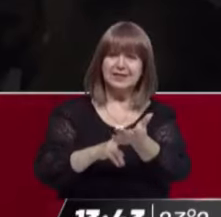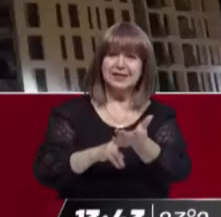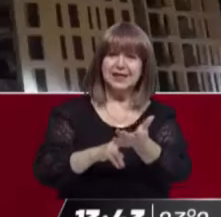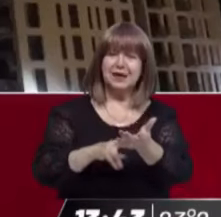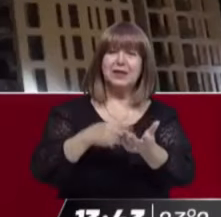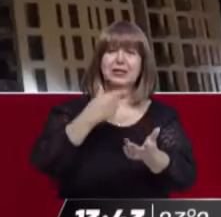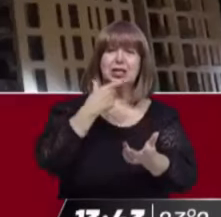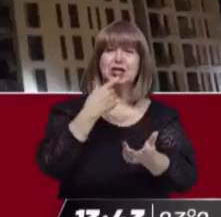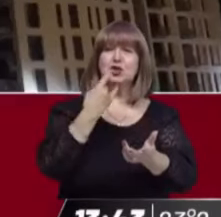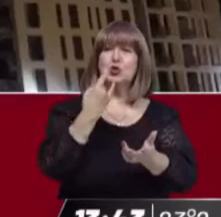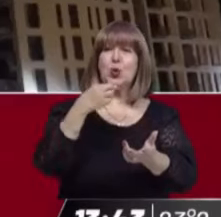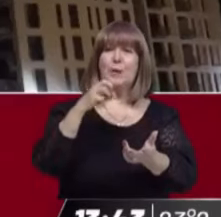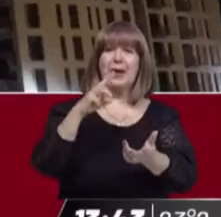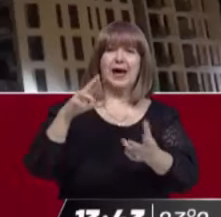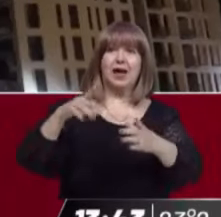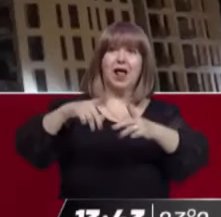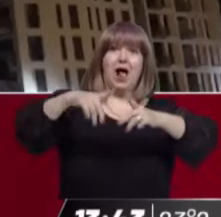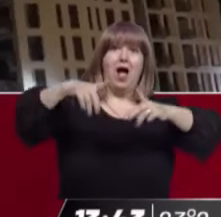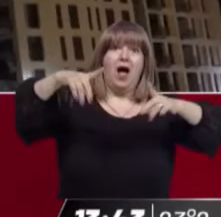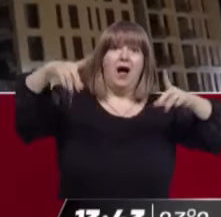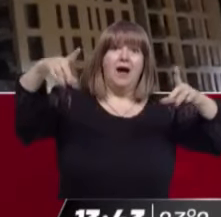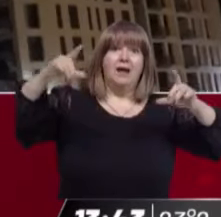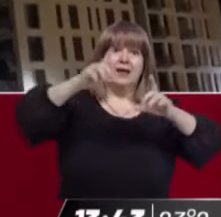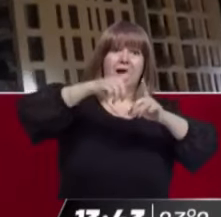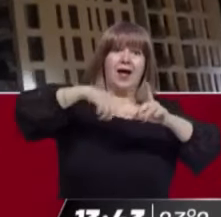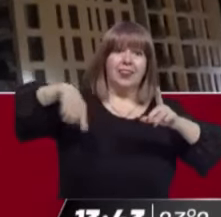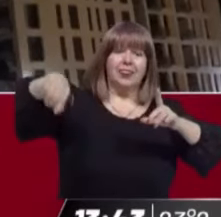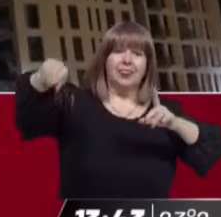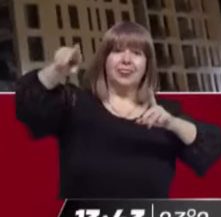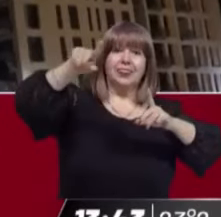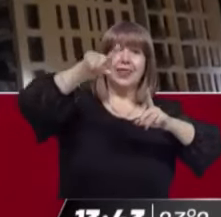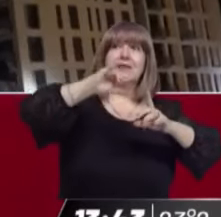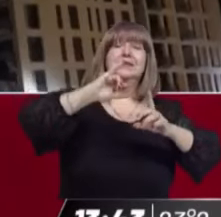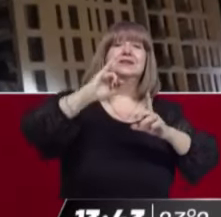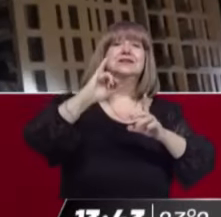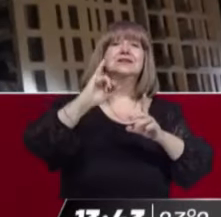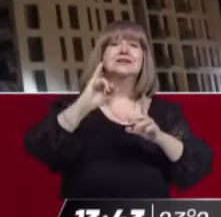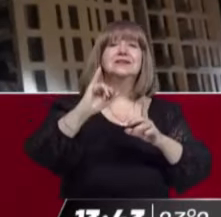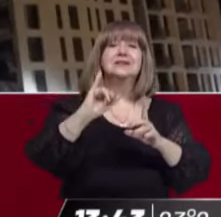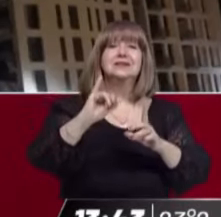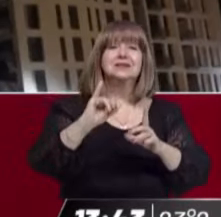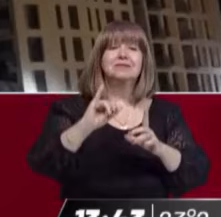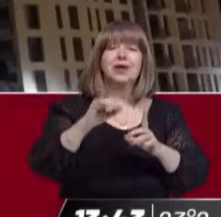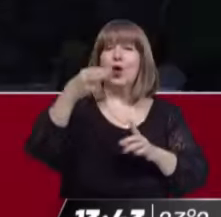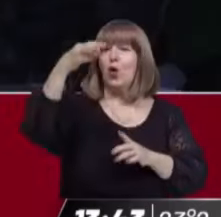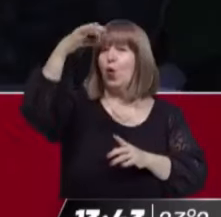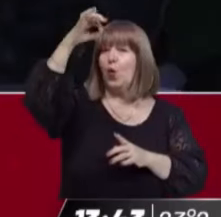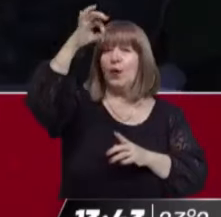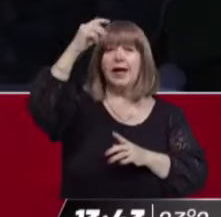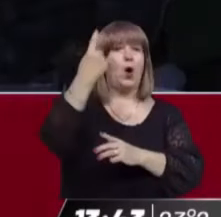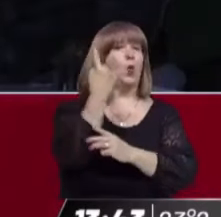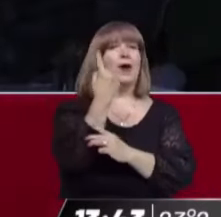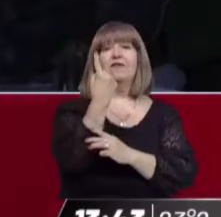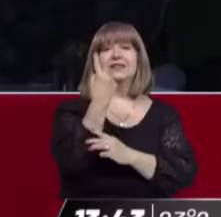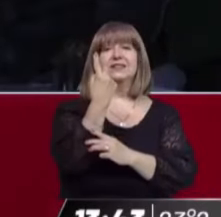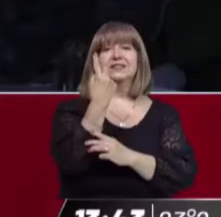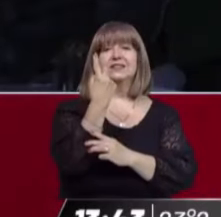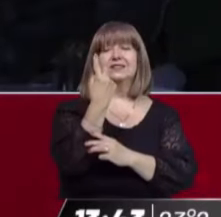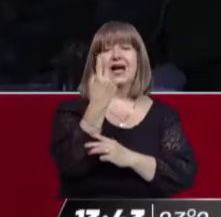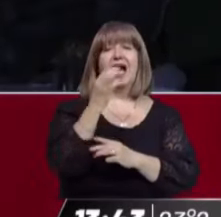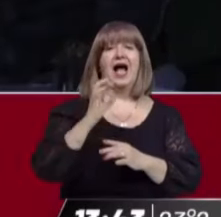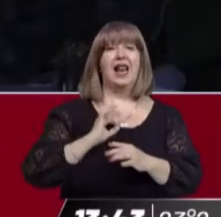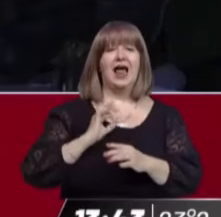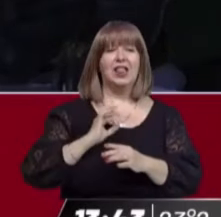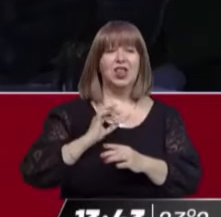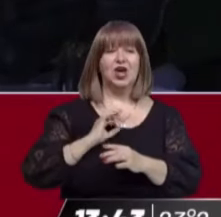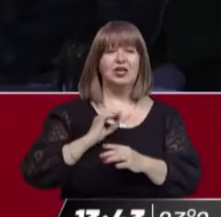de super. Sí, hay superluna, pero también es una luna única en el año, que es la luna